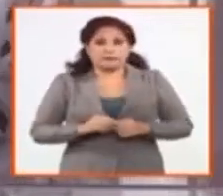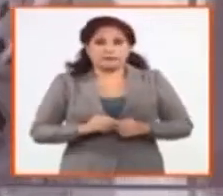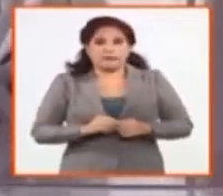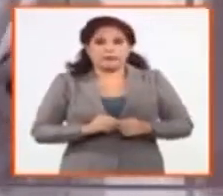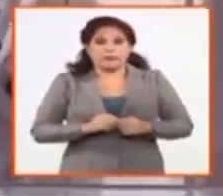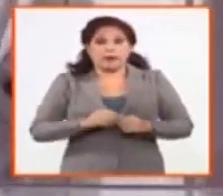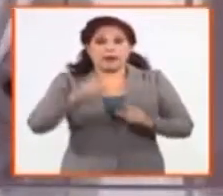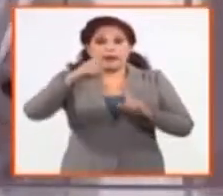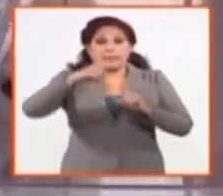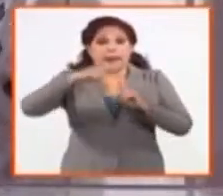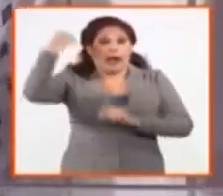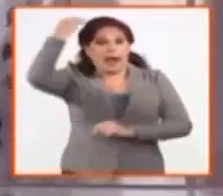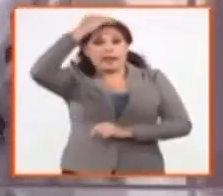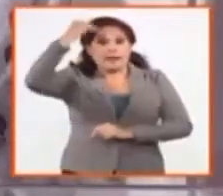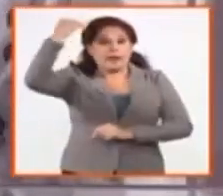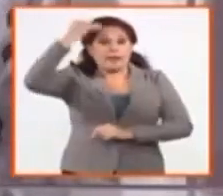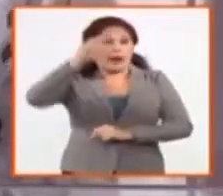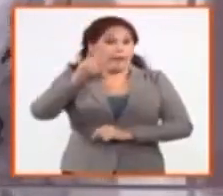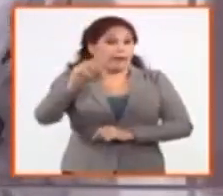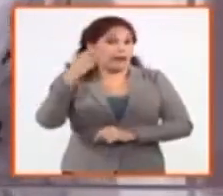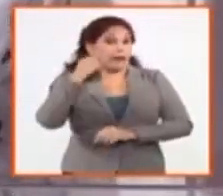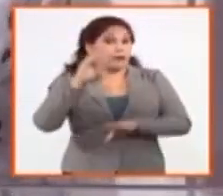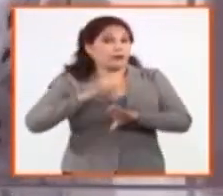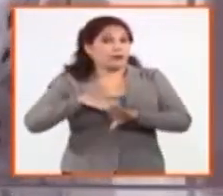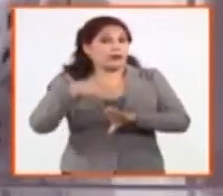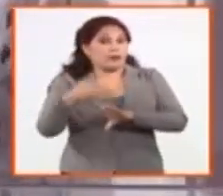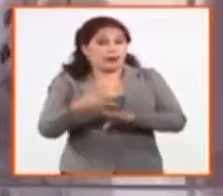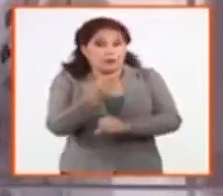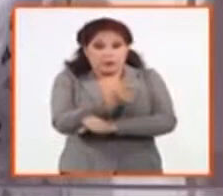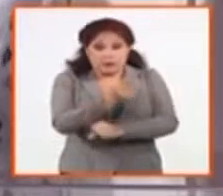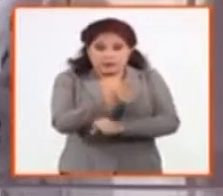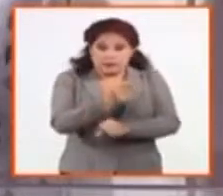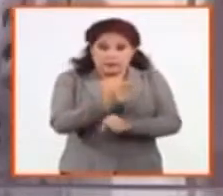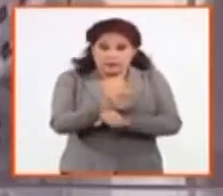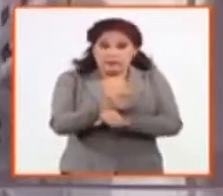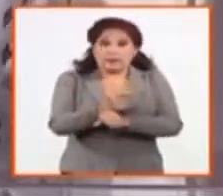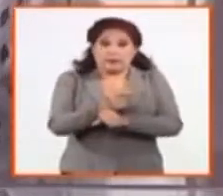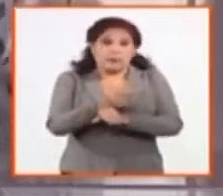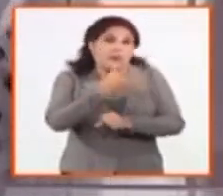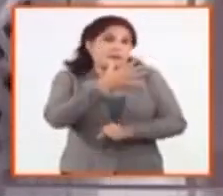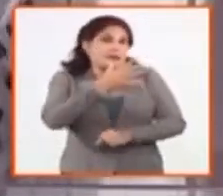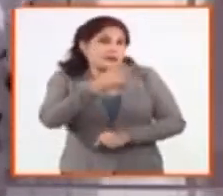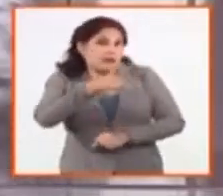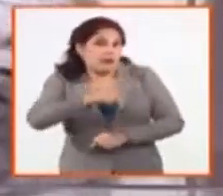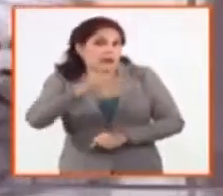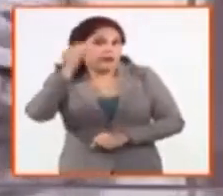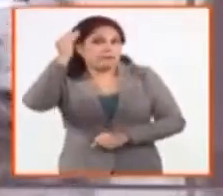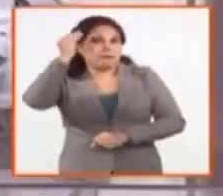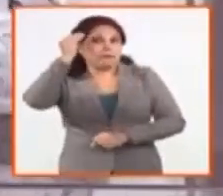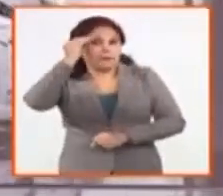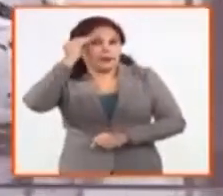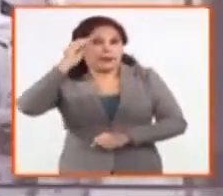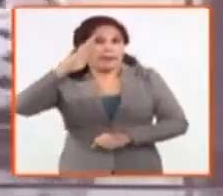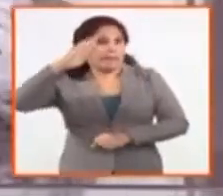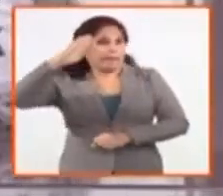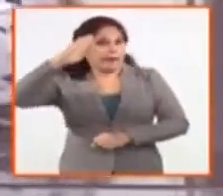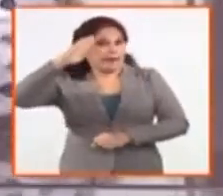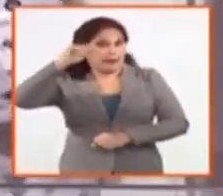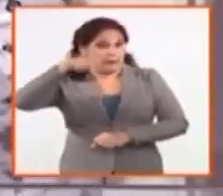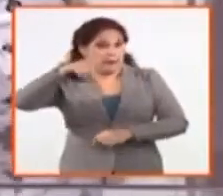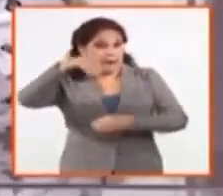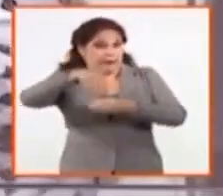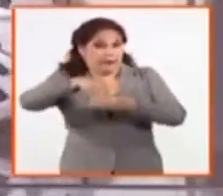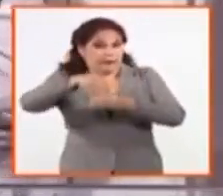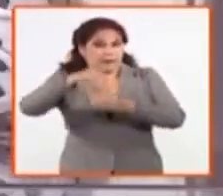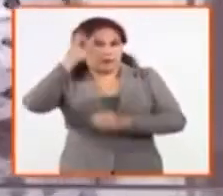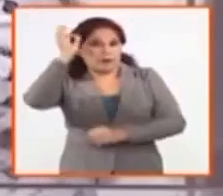talibanes 20 años después, con una enseñanza, aunque bueno, desde el punto de vista militar yo creo que siguen siendo lo máximo en ese país, aunque vayan